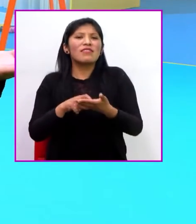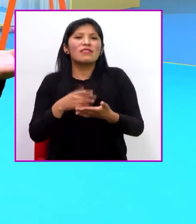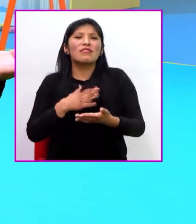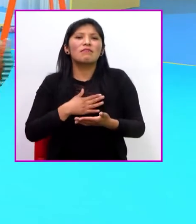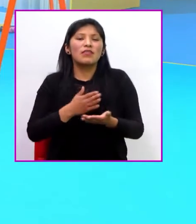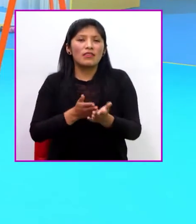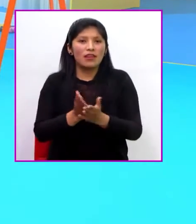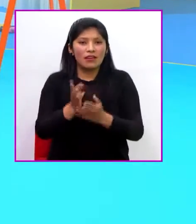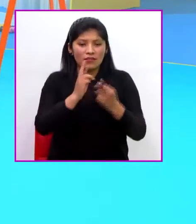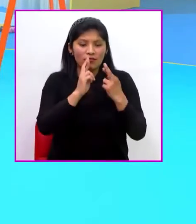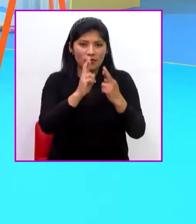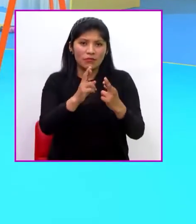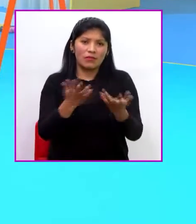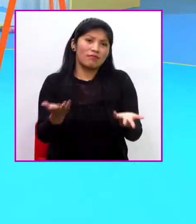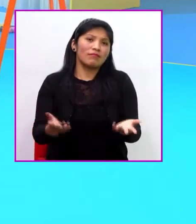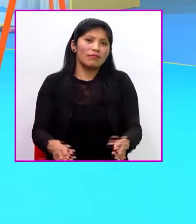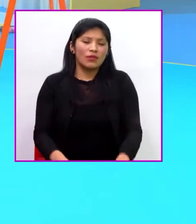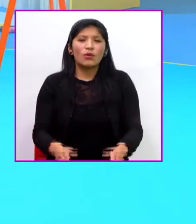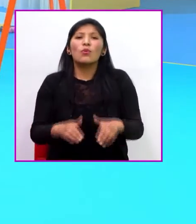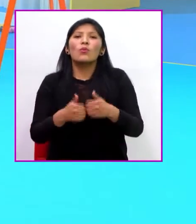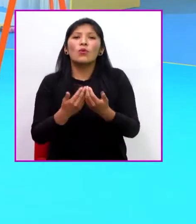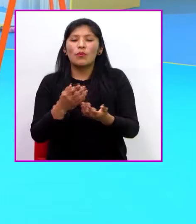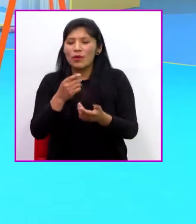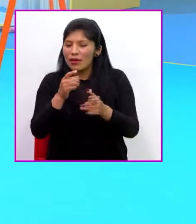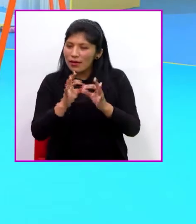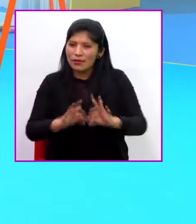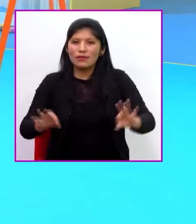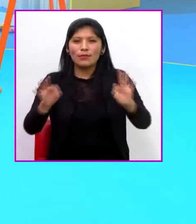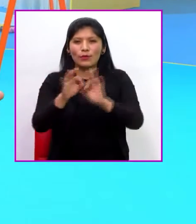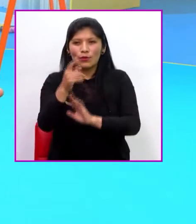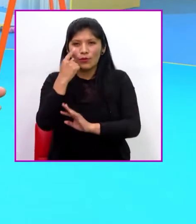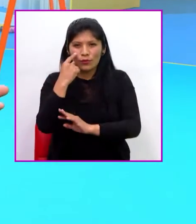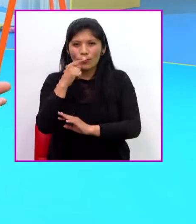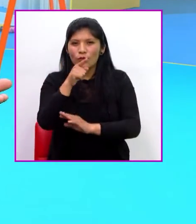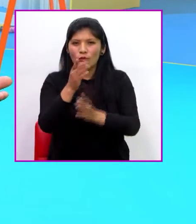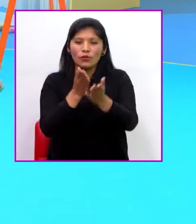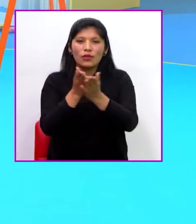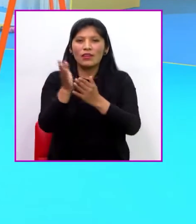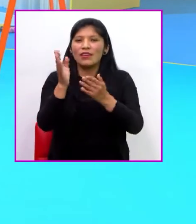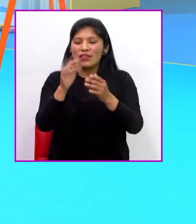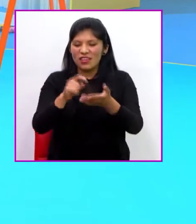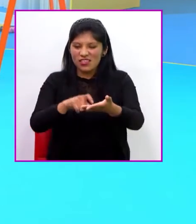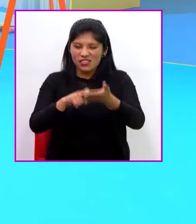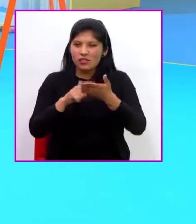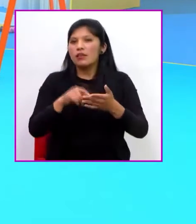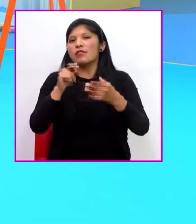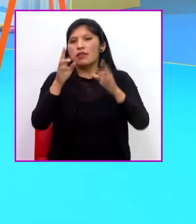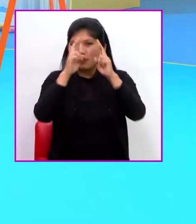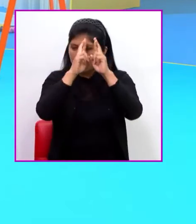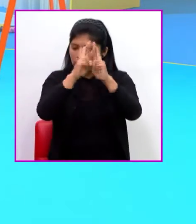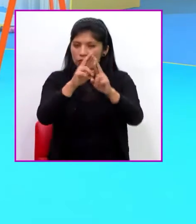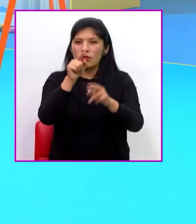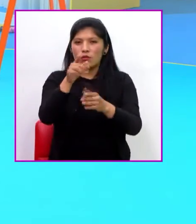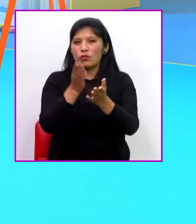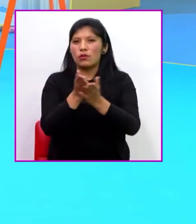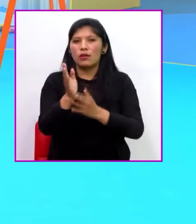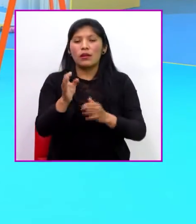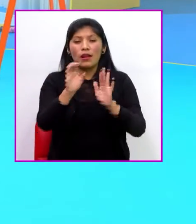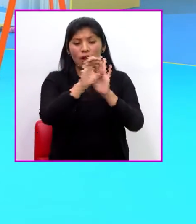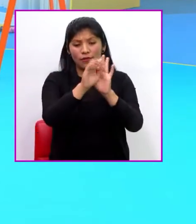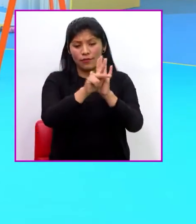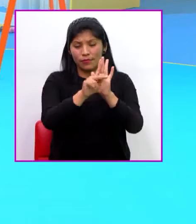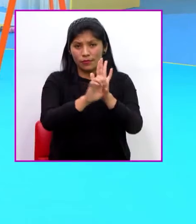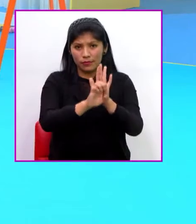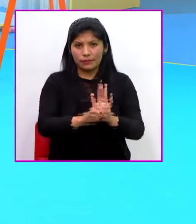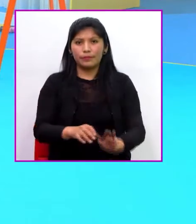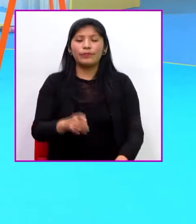exigirlos? Es por eso importante, conoce tus derechos y exige que los respete. Nuestra Constitución Política